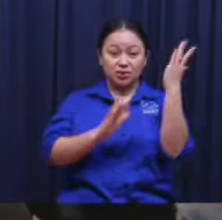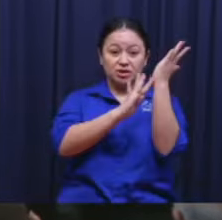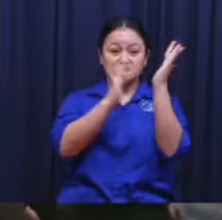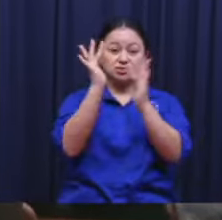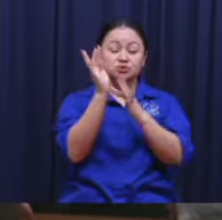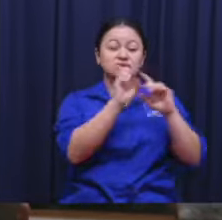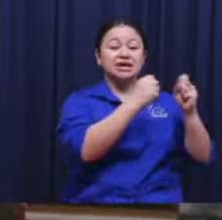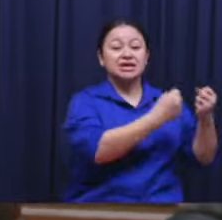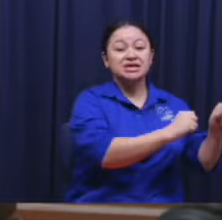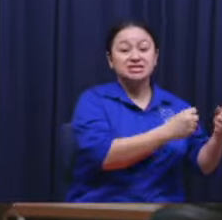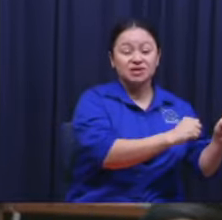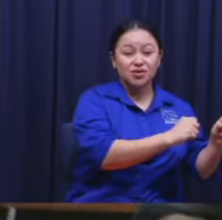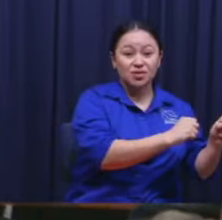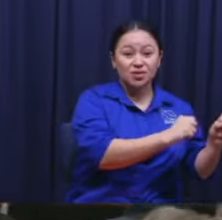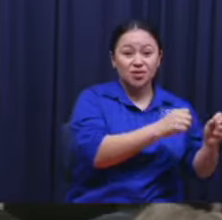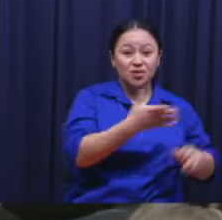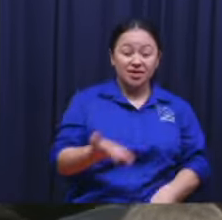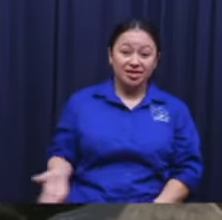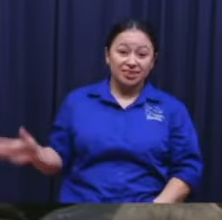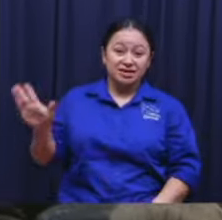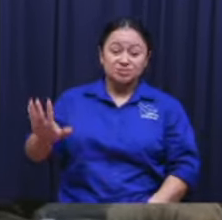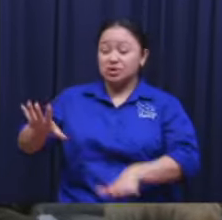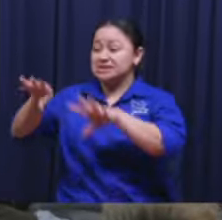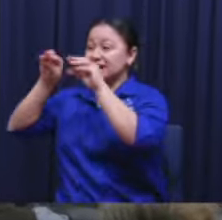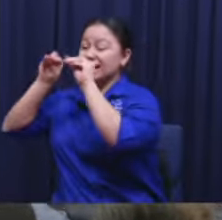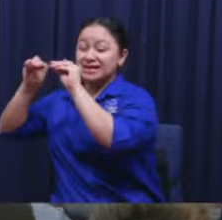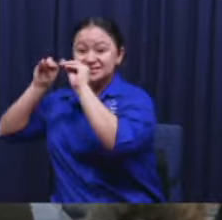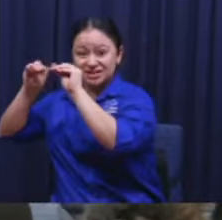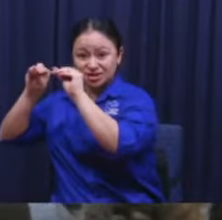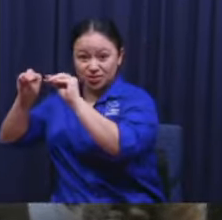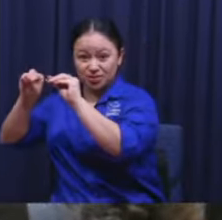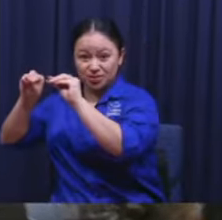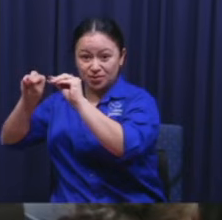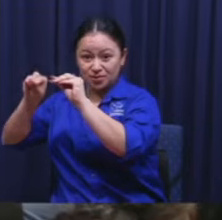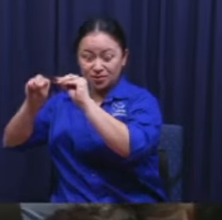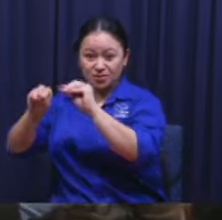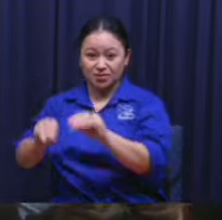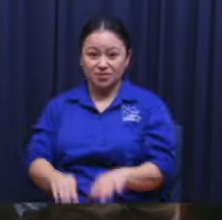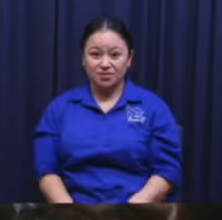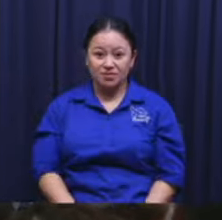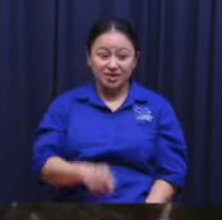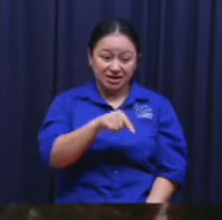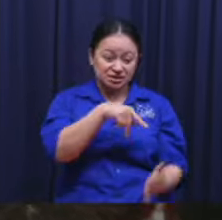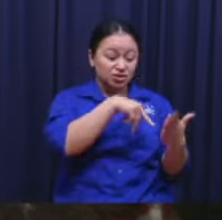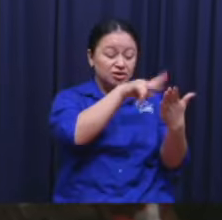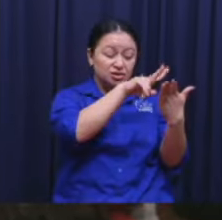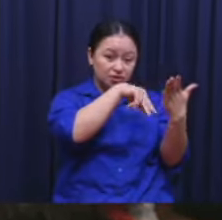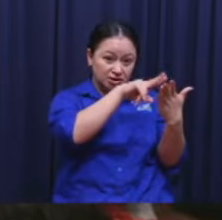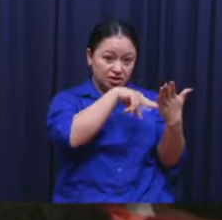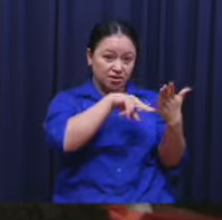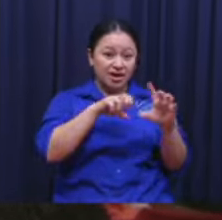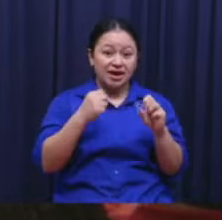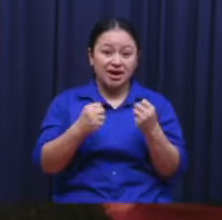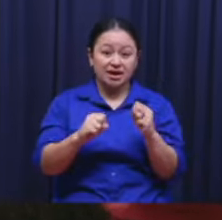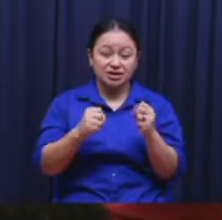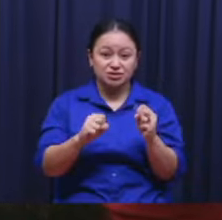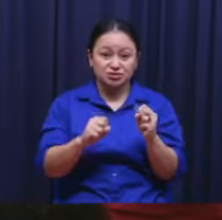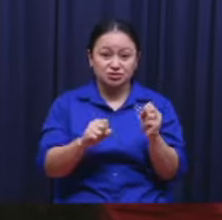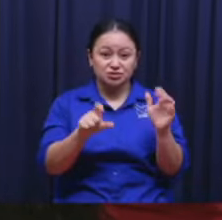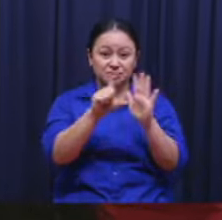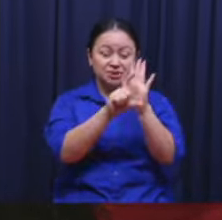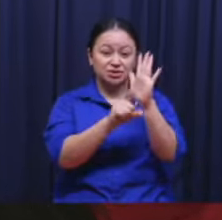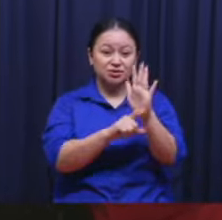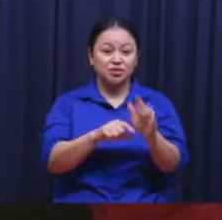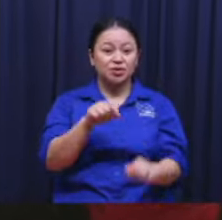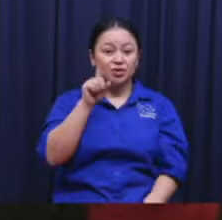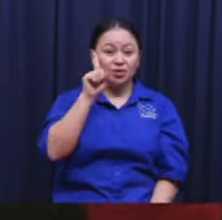hizo y después enseñó. Eso es lo que estoy leyendo aquí en Hechos 1:1. Ahora